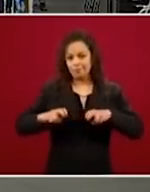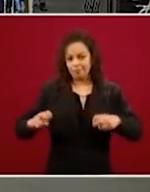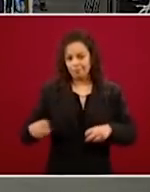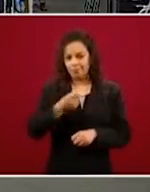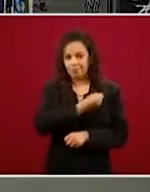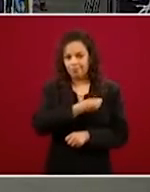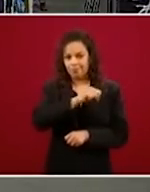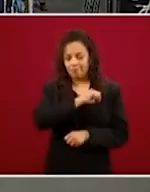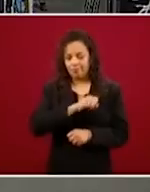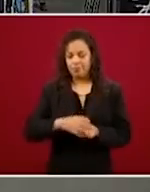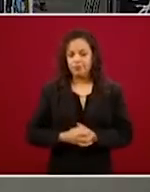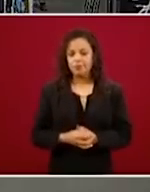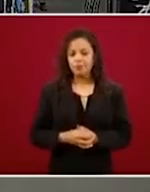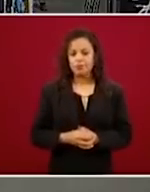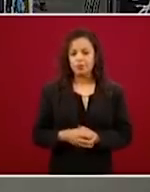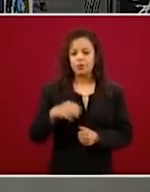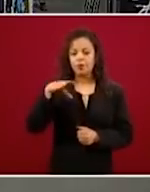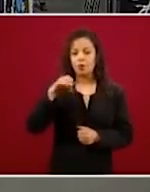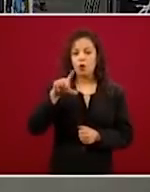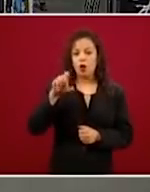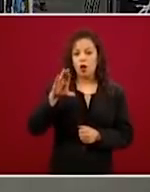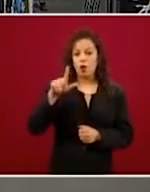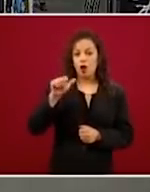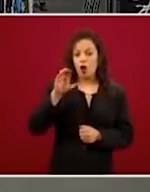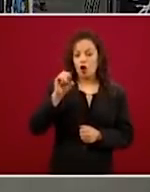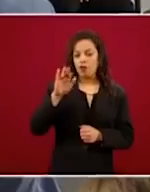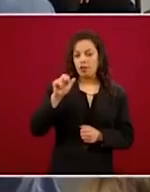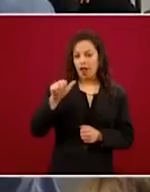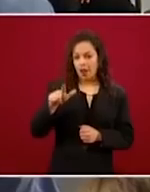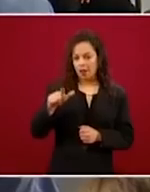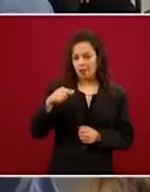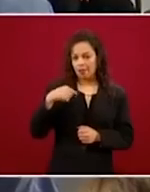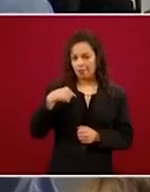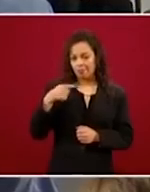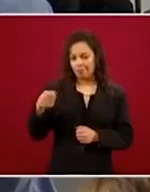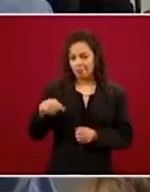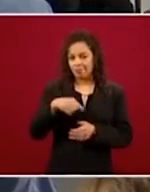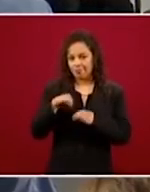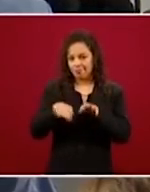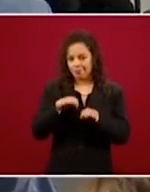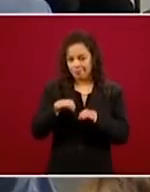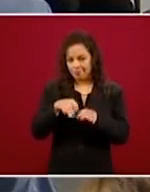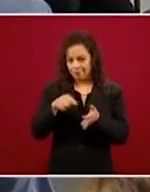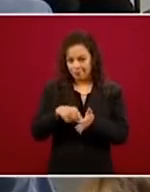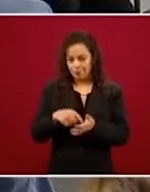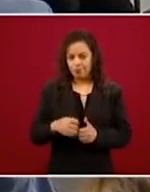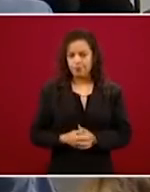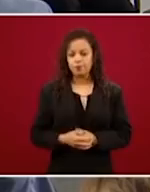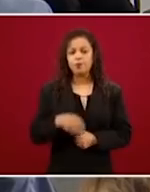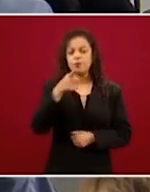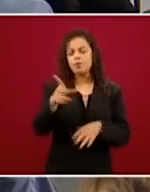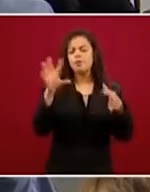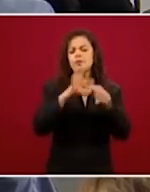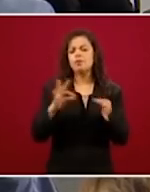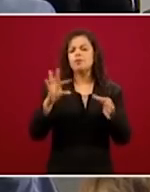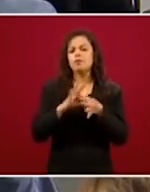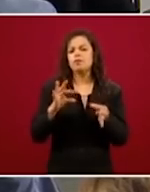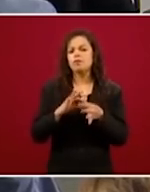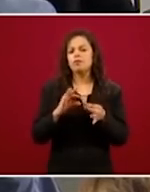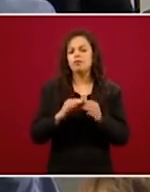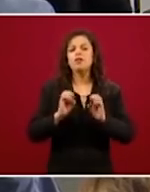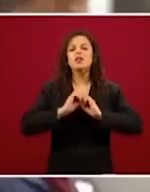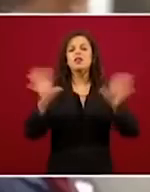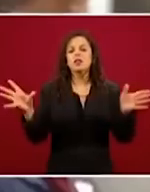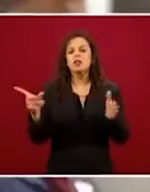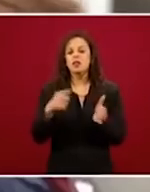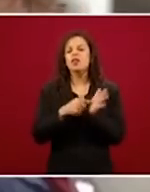de l'or molécula oficial usted hablaba de precisiones claras yo tengo aquí